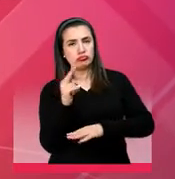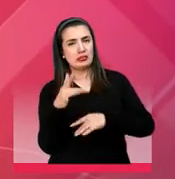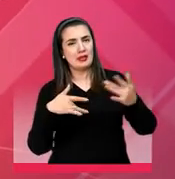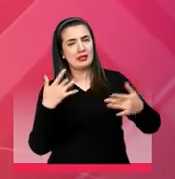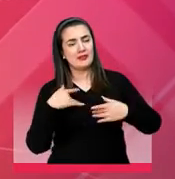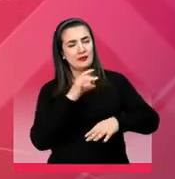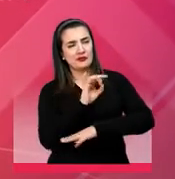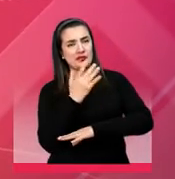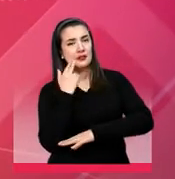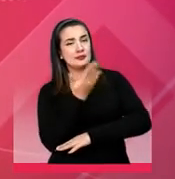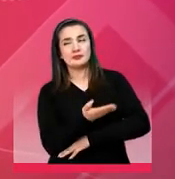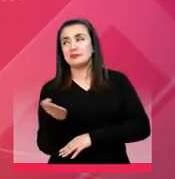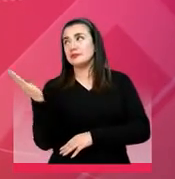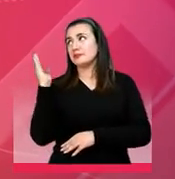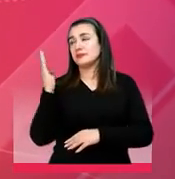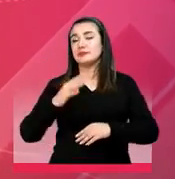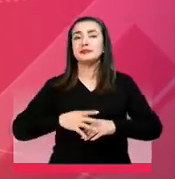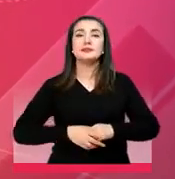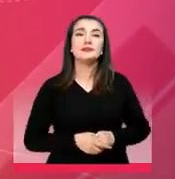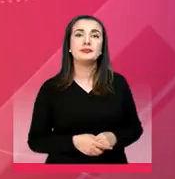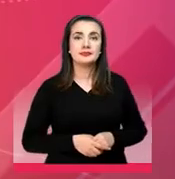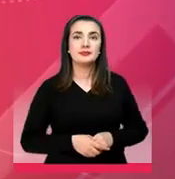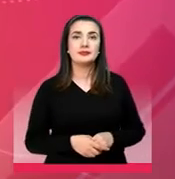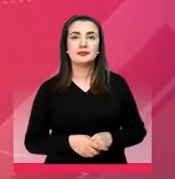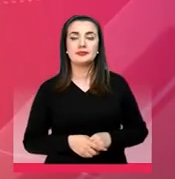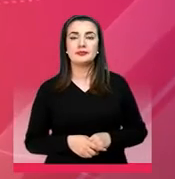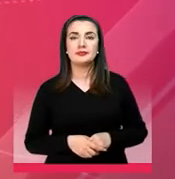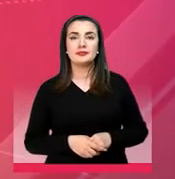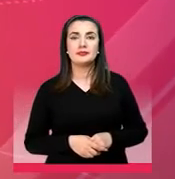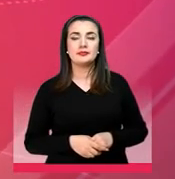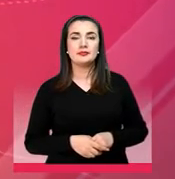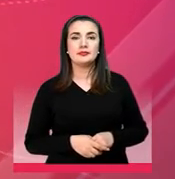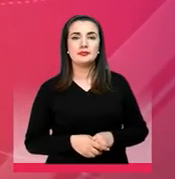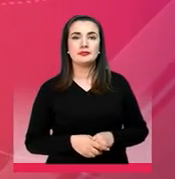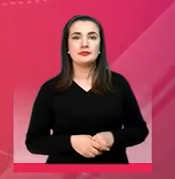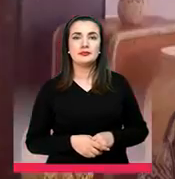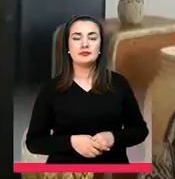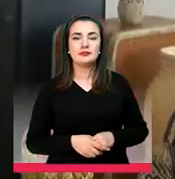en www puntos y dar test en casa apuntó gov puntocom